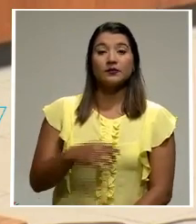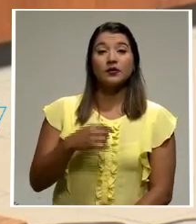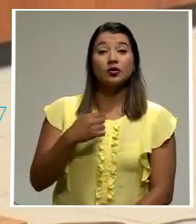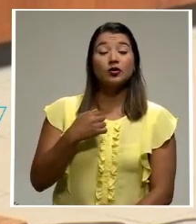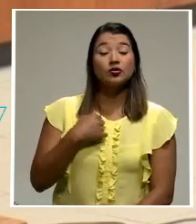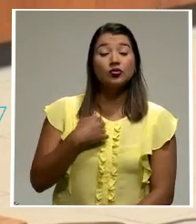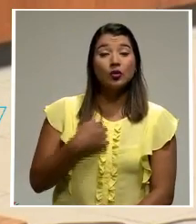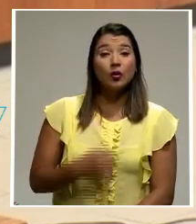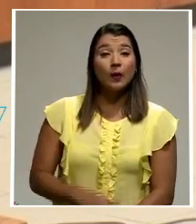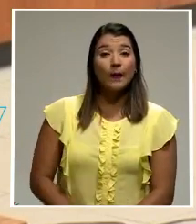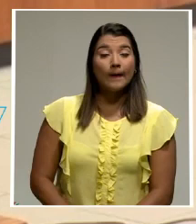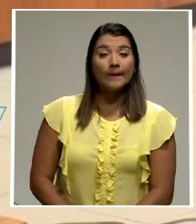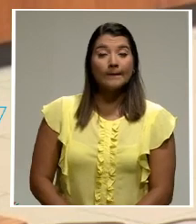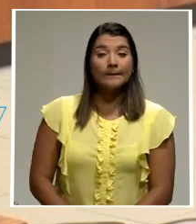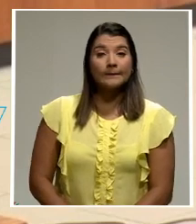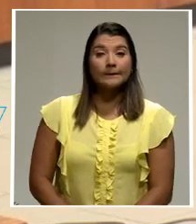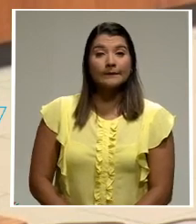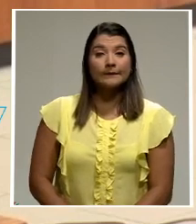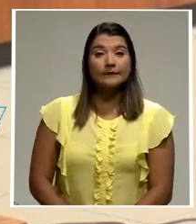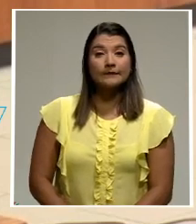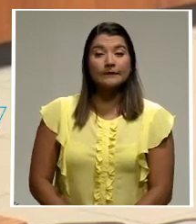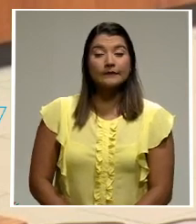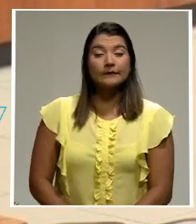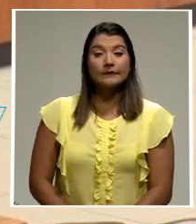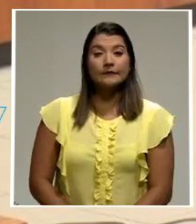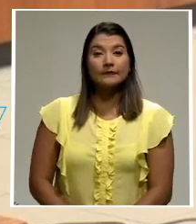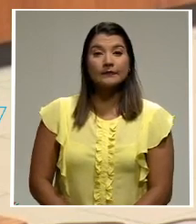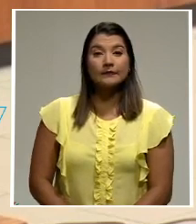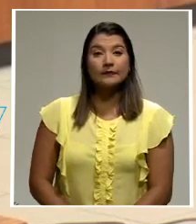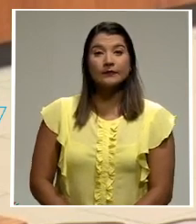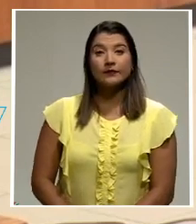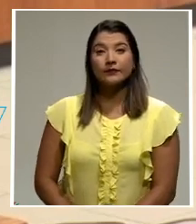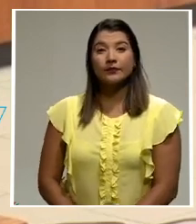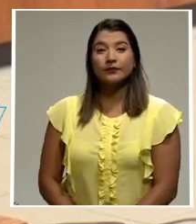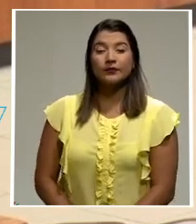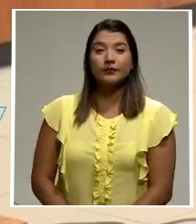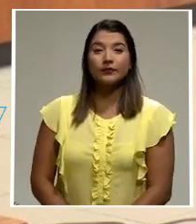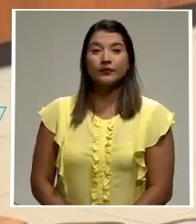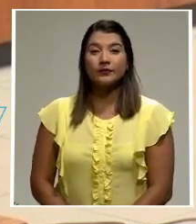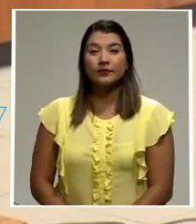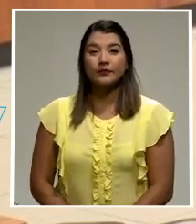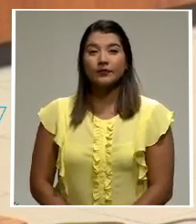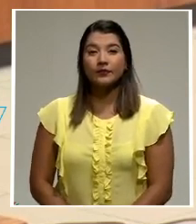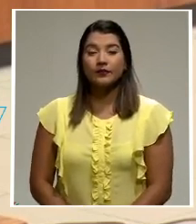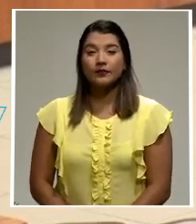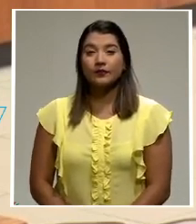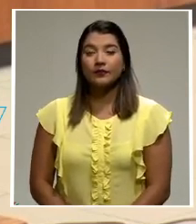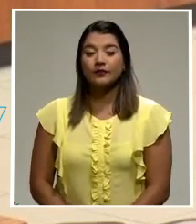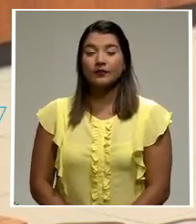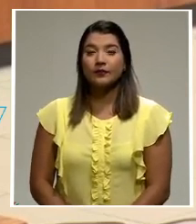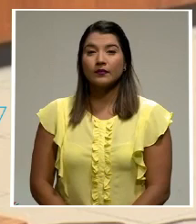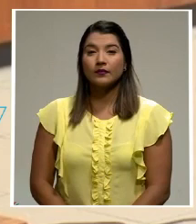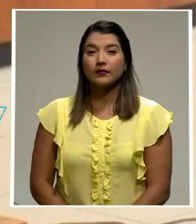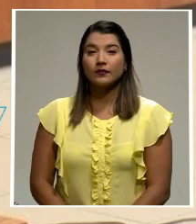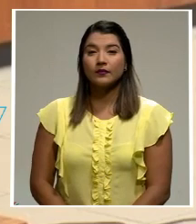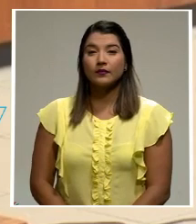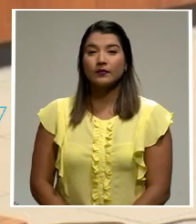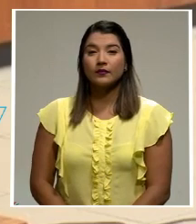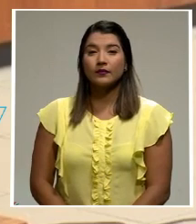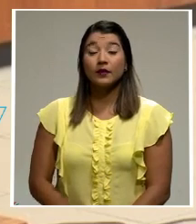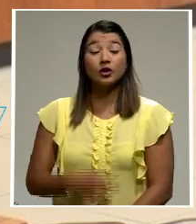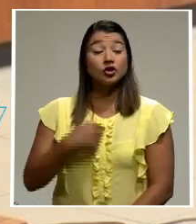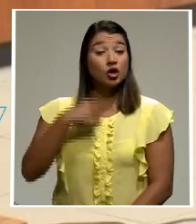informático en virtud de que el asiento informático tenía una información que